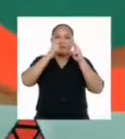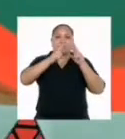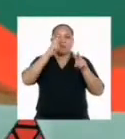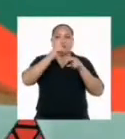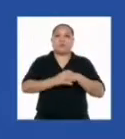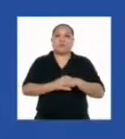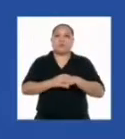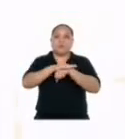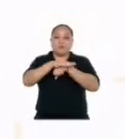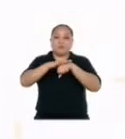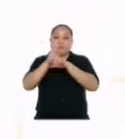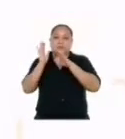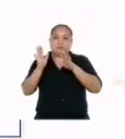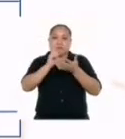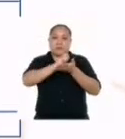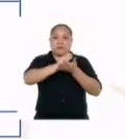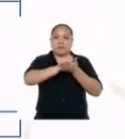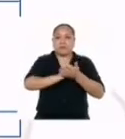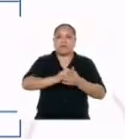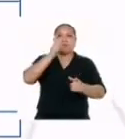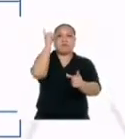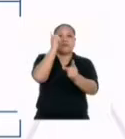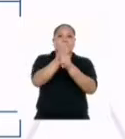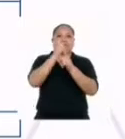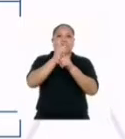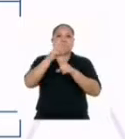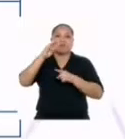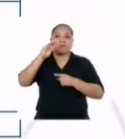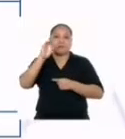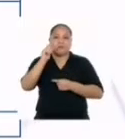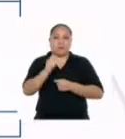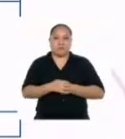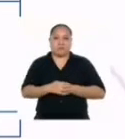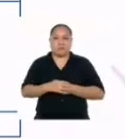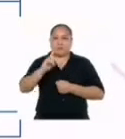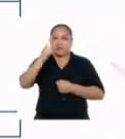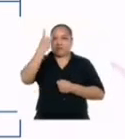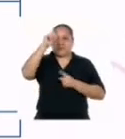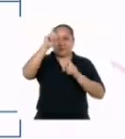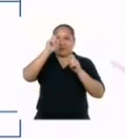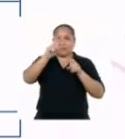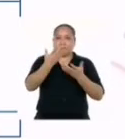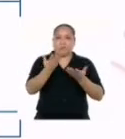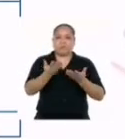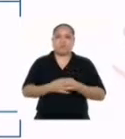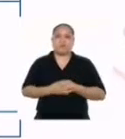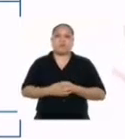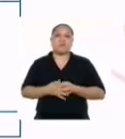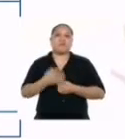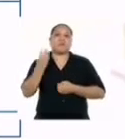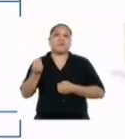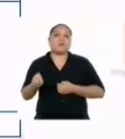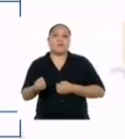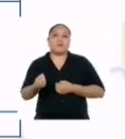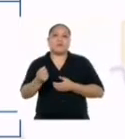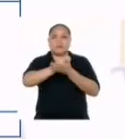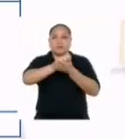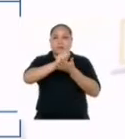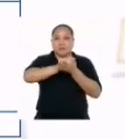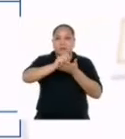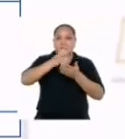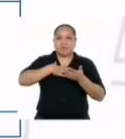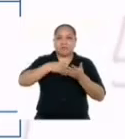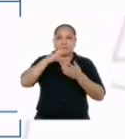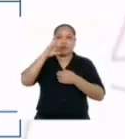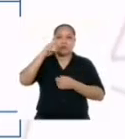plan de escritura. Exacto, Rebot. La primera pregunta es: ¿para qué escribiré